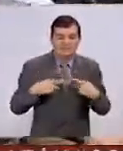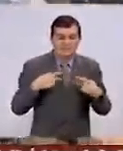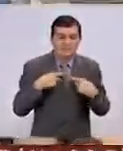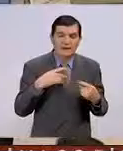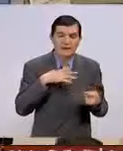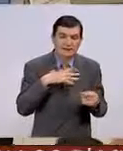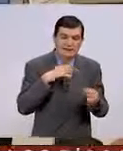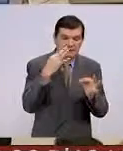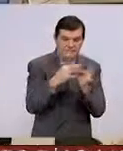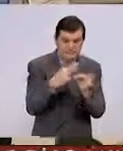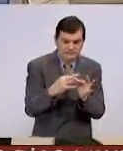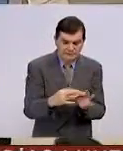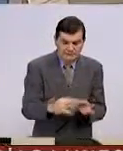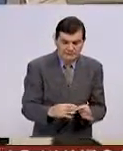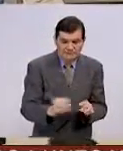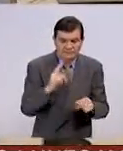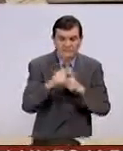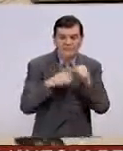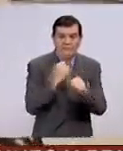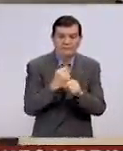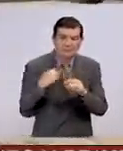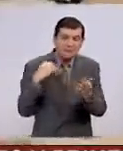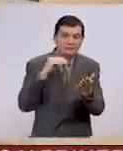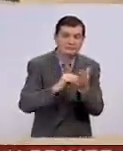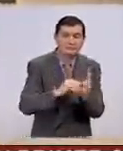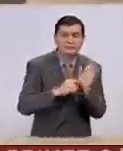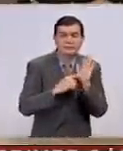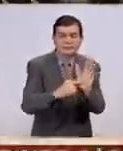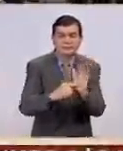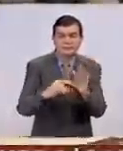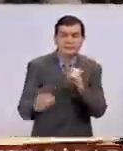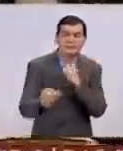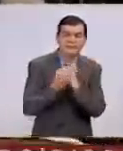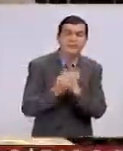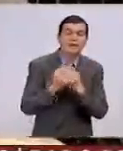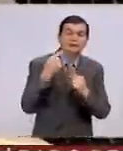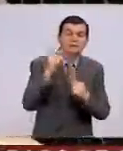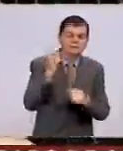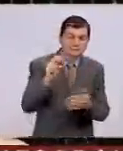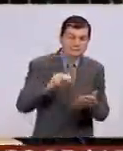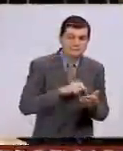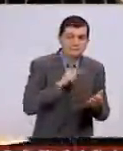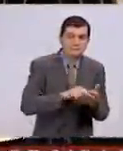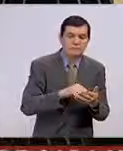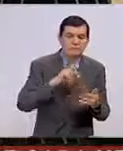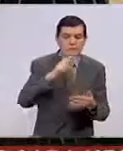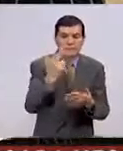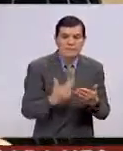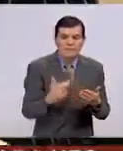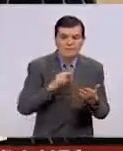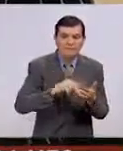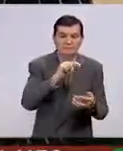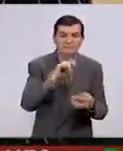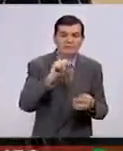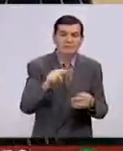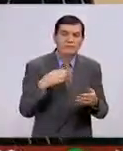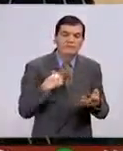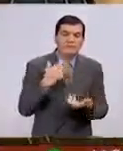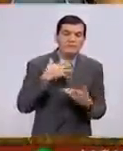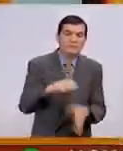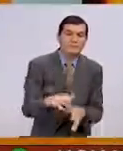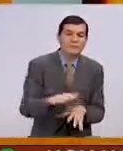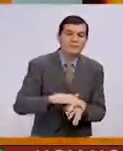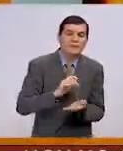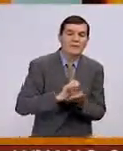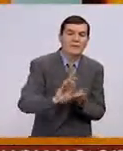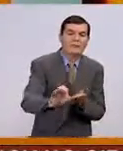presenten correctamente su declaración anual manifiesten saldo a favor y éste sea autorizado recibirán del sat el depósito correspondiente